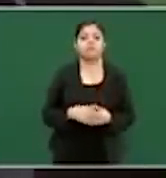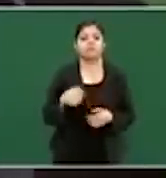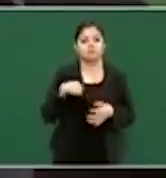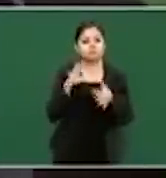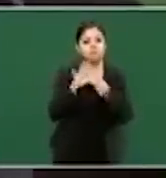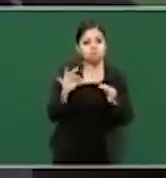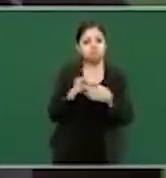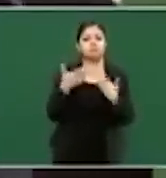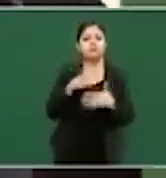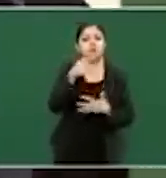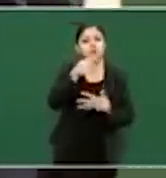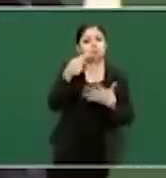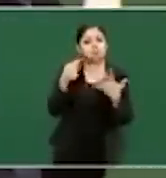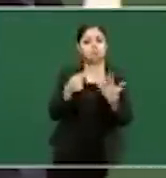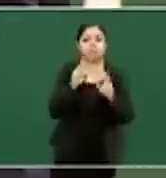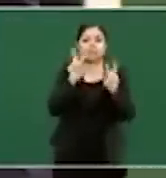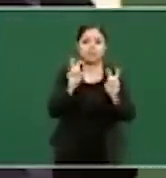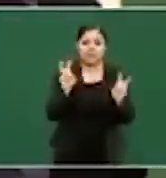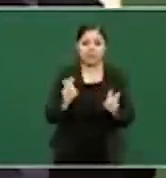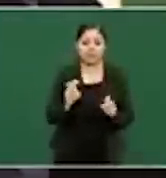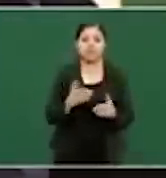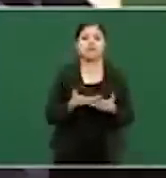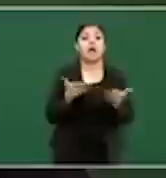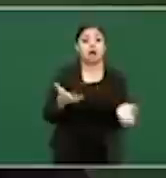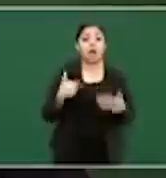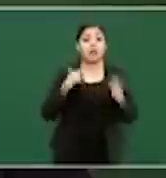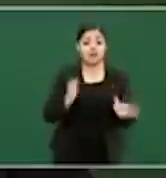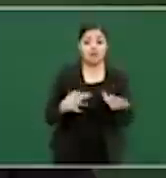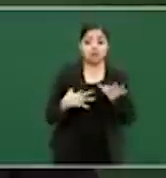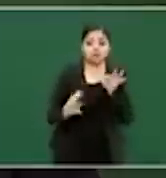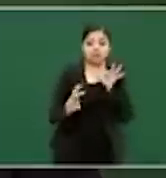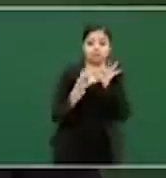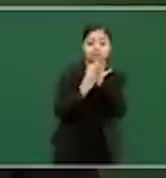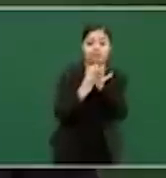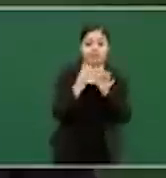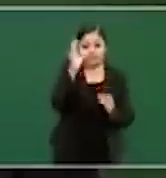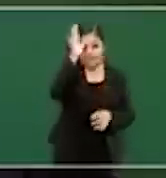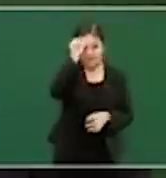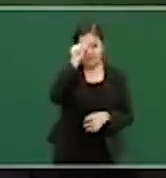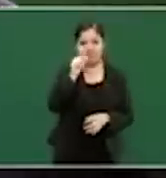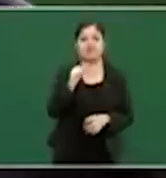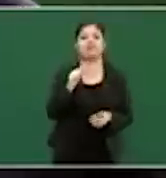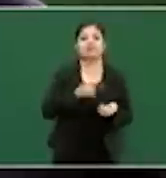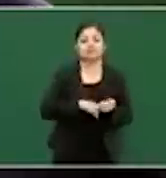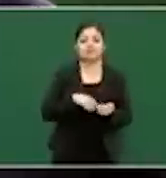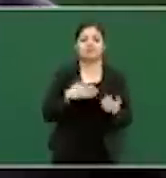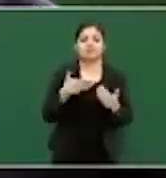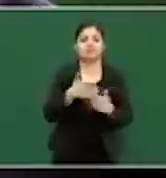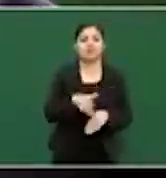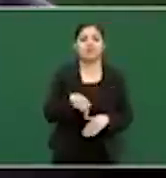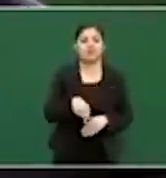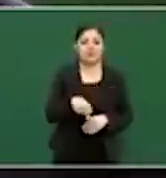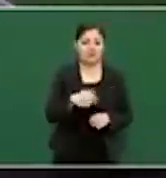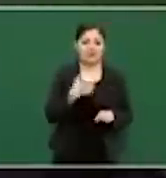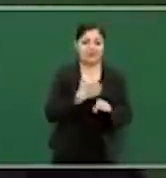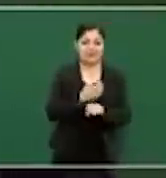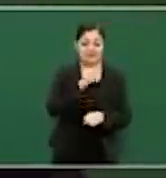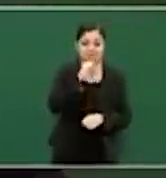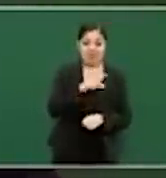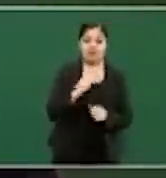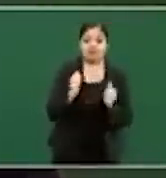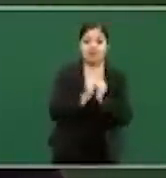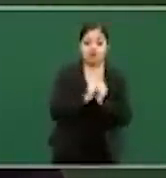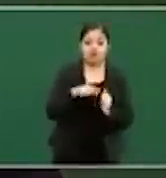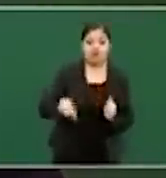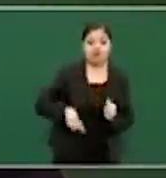Hablamos de cómo vamos a cerrar ya junto con el gobierno federal un acuerdo para consolidar el modelo metropolitano que ha sido una de las apuestas importantes en Jalisco